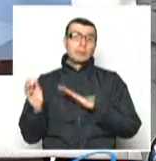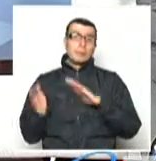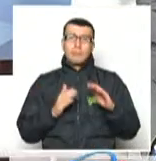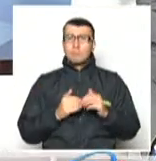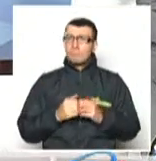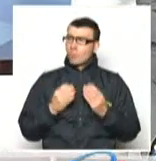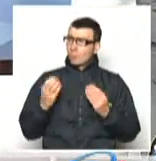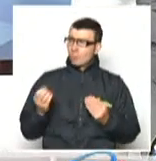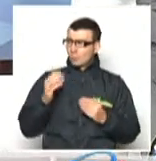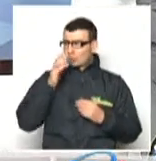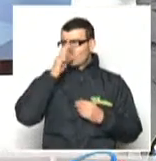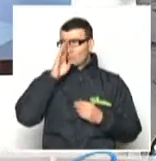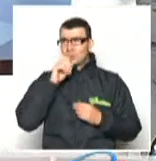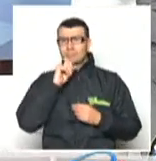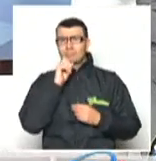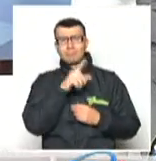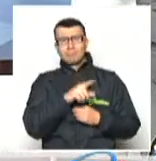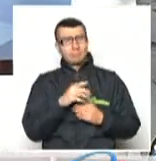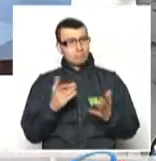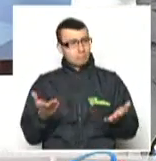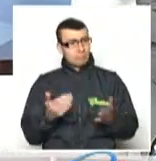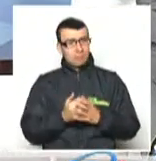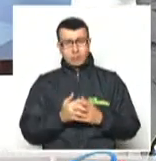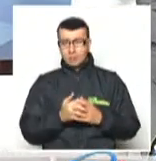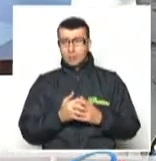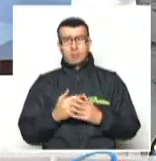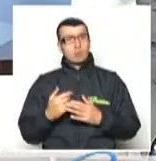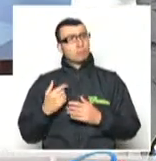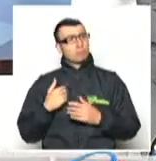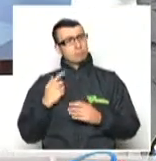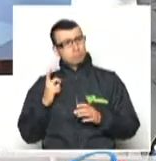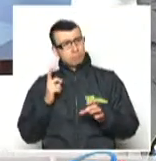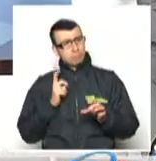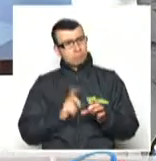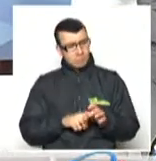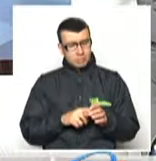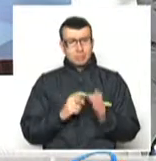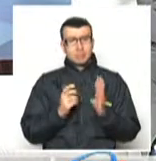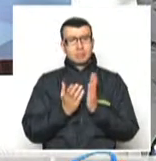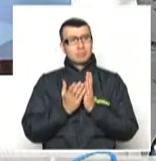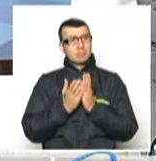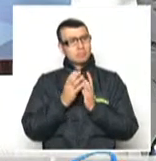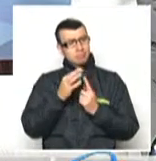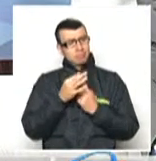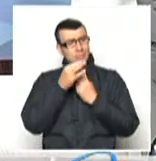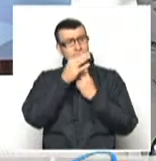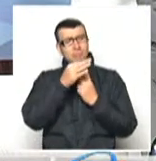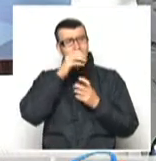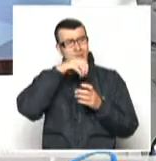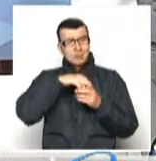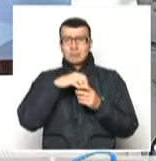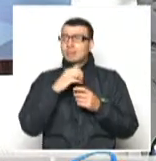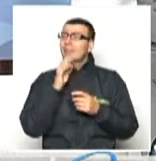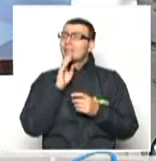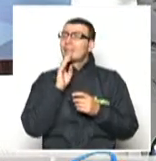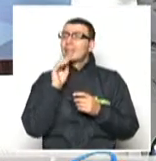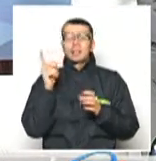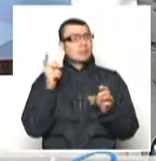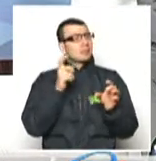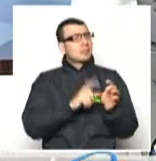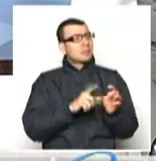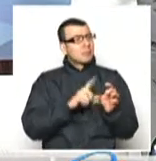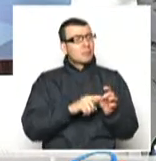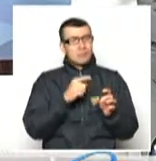se preguntarán, ¿y cómo termino yo en manos de un especialista del área como la suya? ¿Qué pacientes, qué tipo